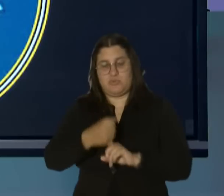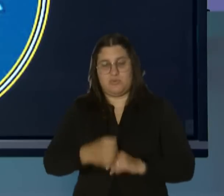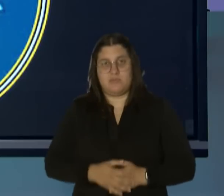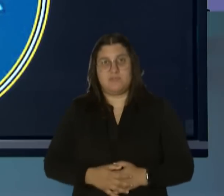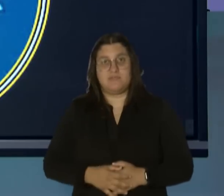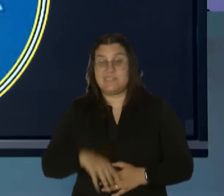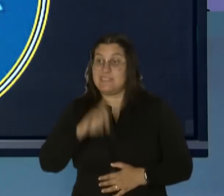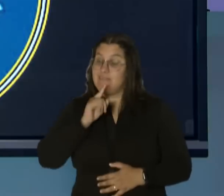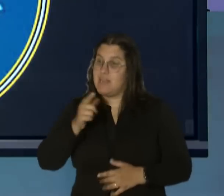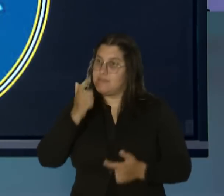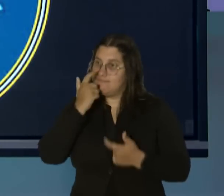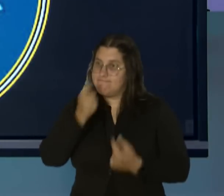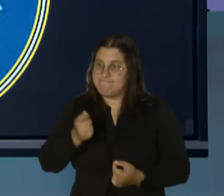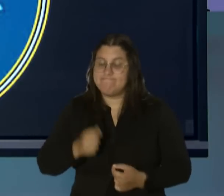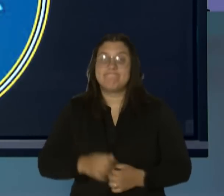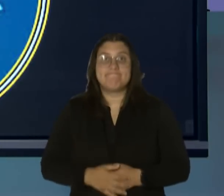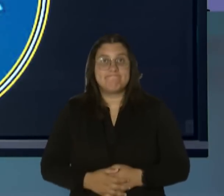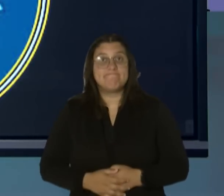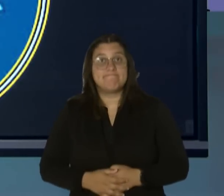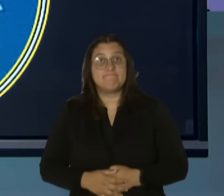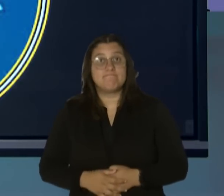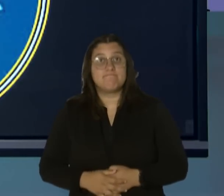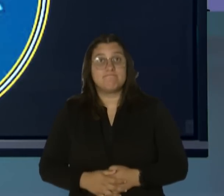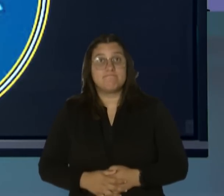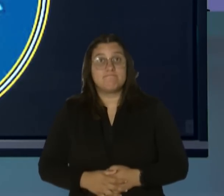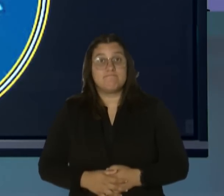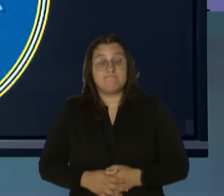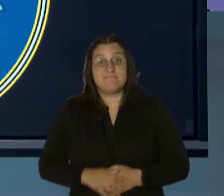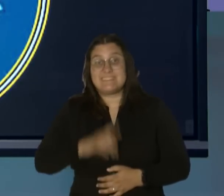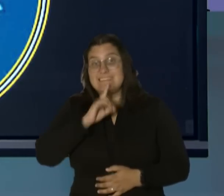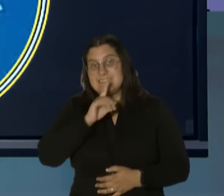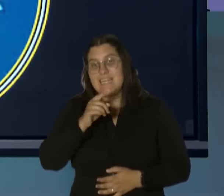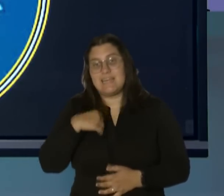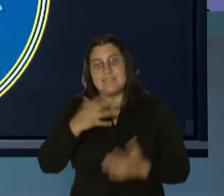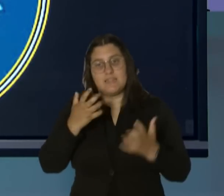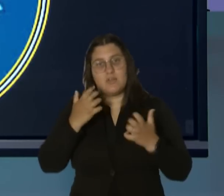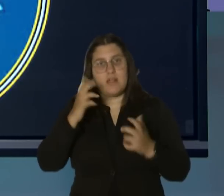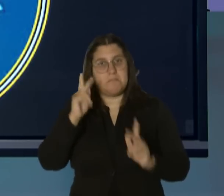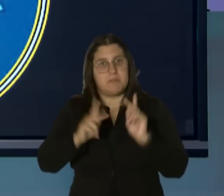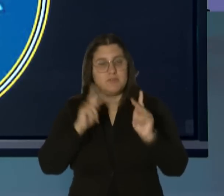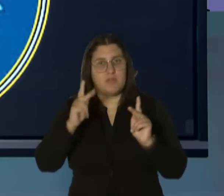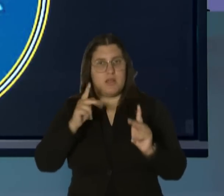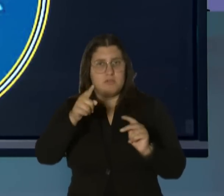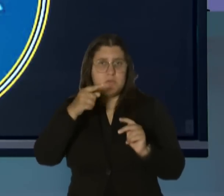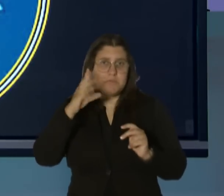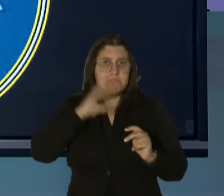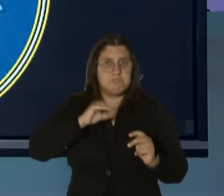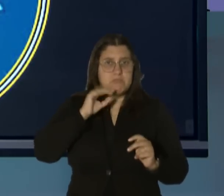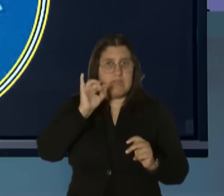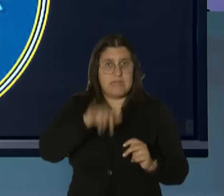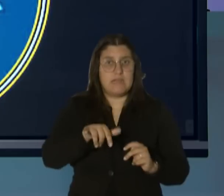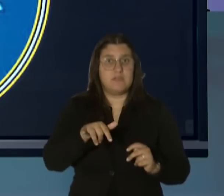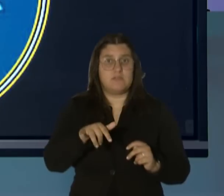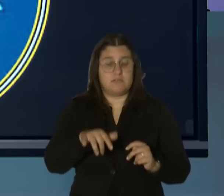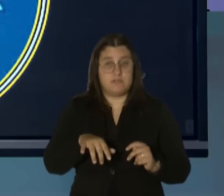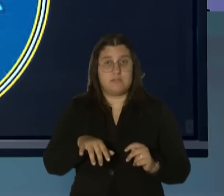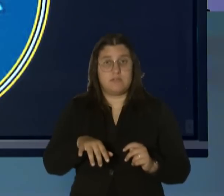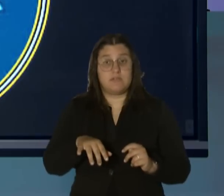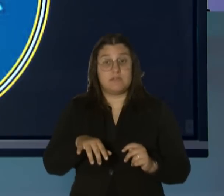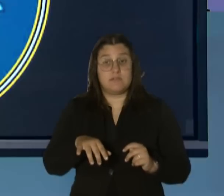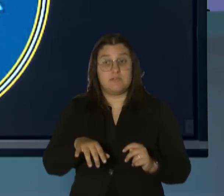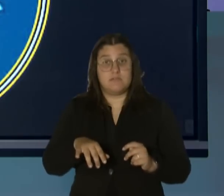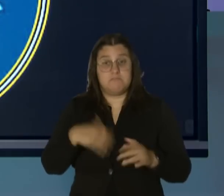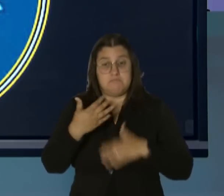Bien interesante y quiero que la comunidad y aquellas personas que estén pasando por estos procesos difíciles de adicción